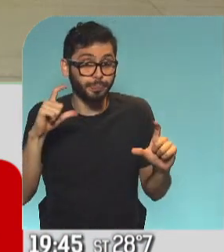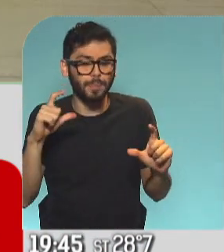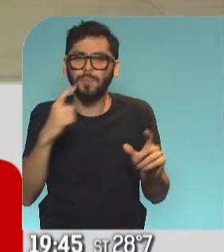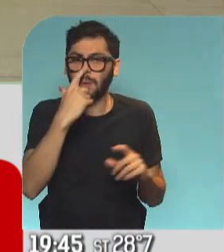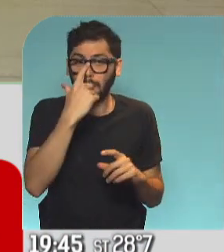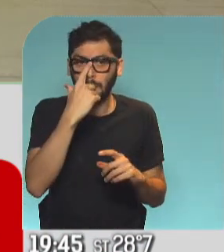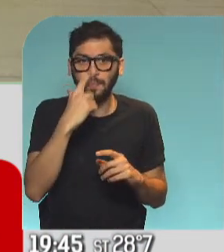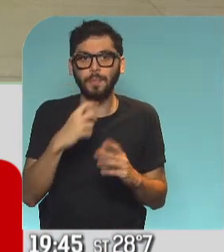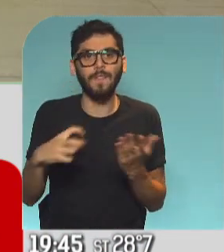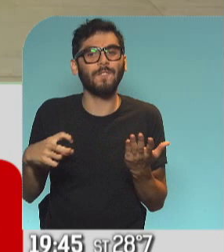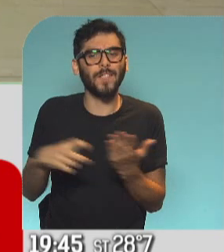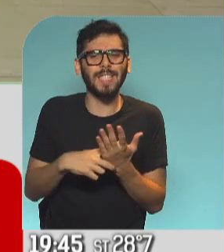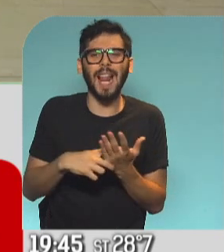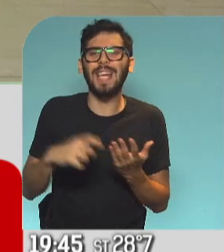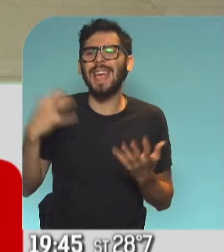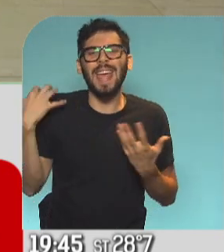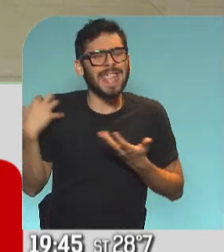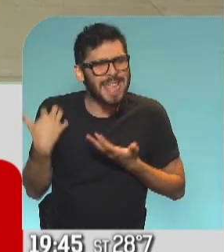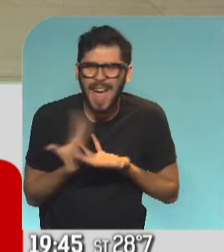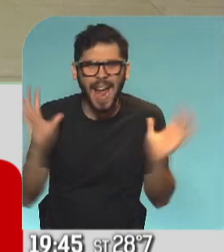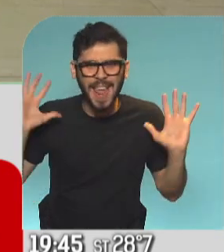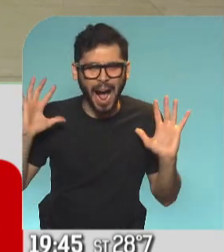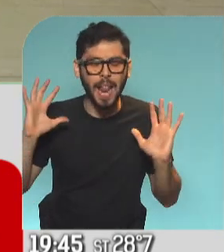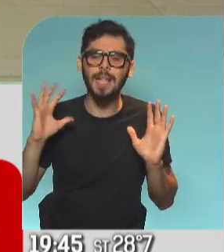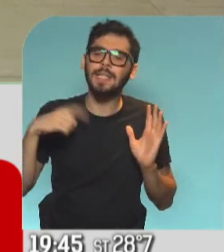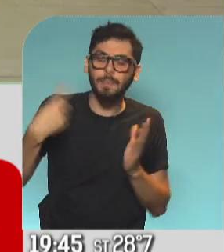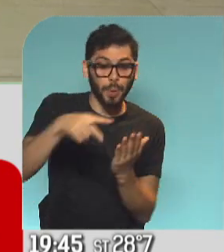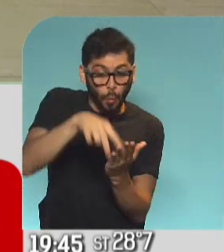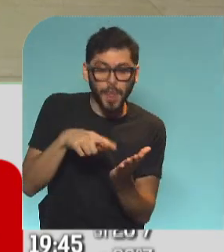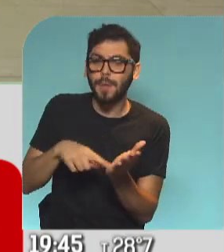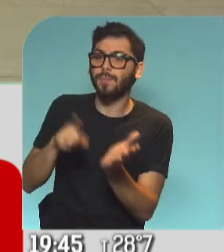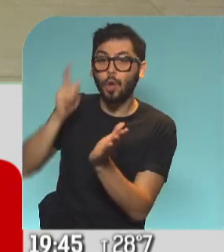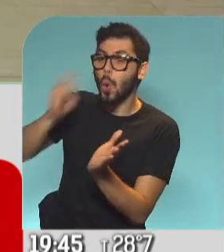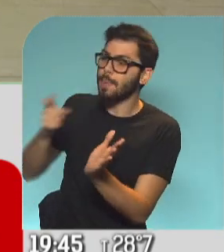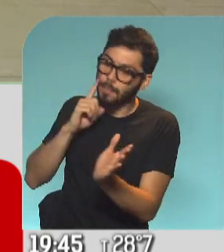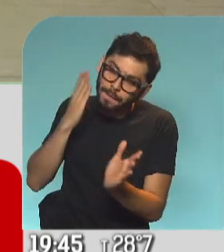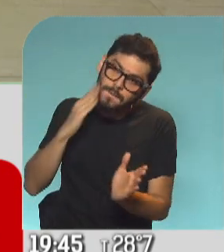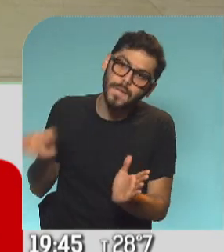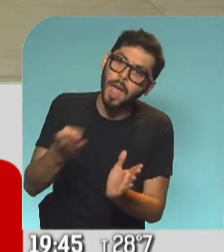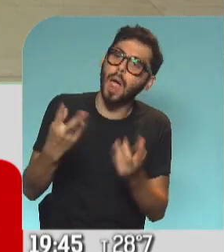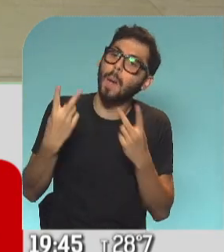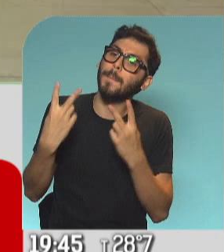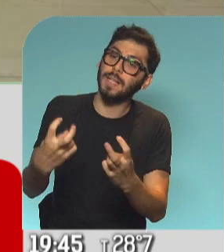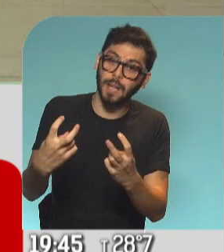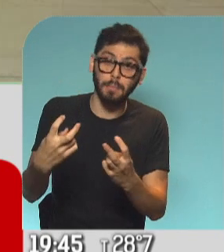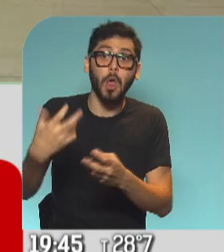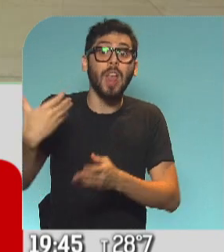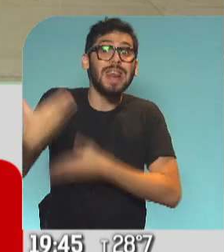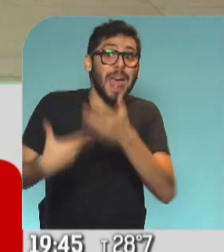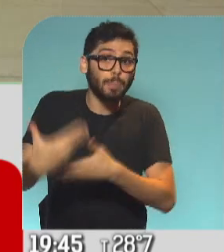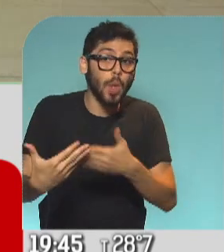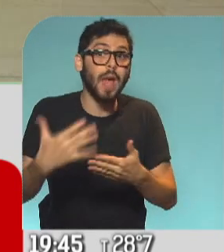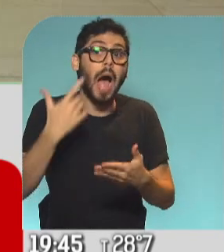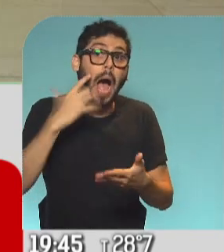digan al juez investigar y después con el producido de esa investigación resuelven si impulsan la causa o piden el